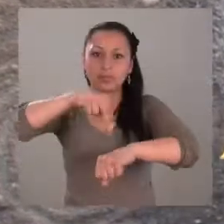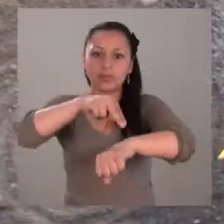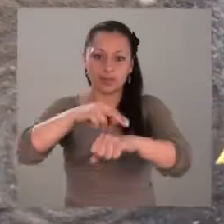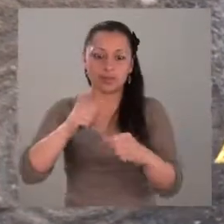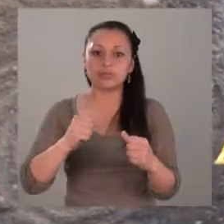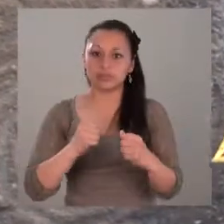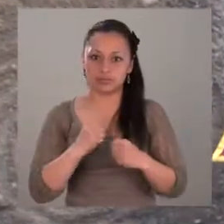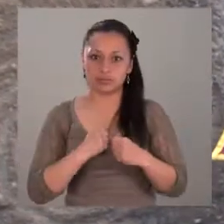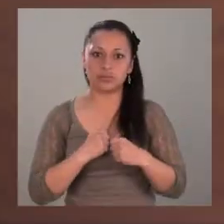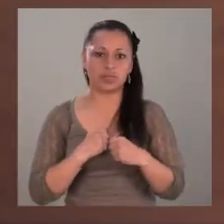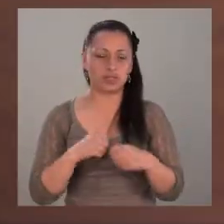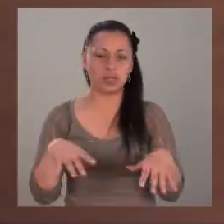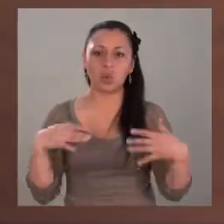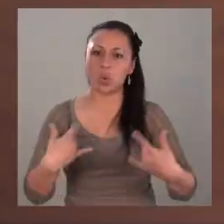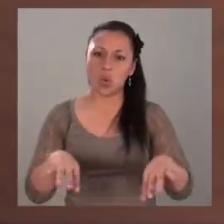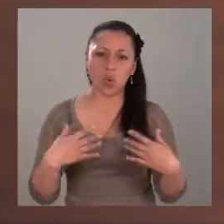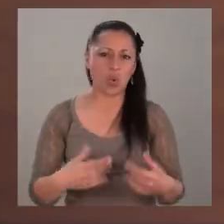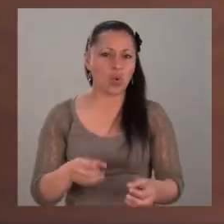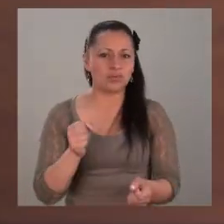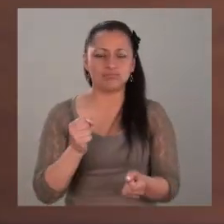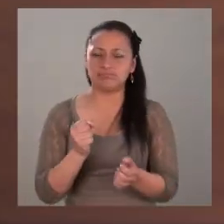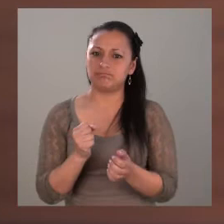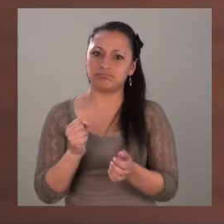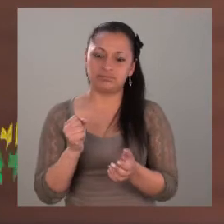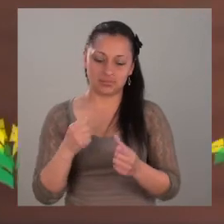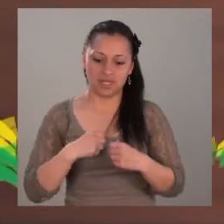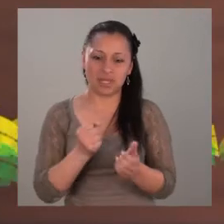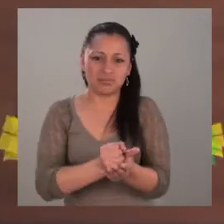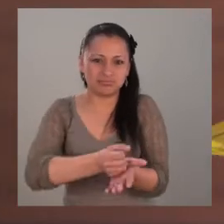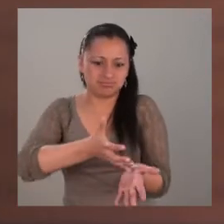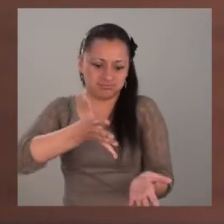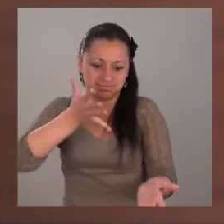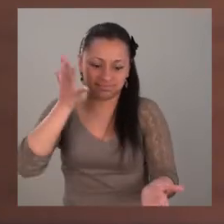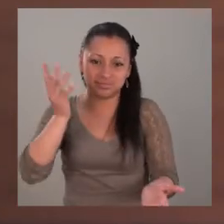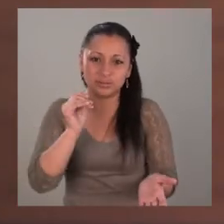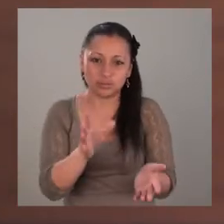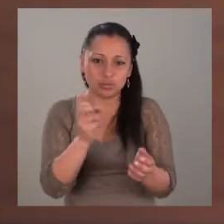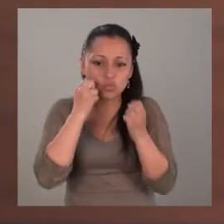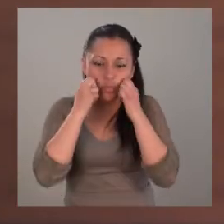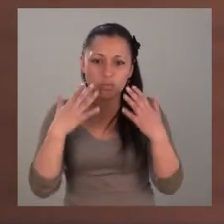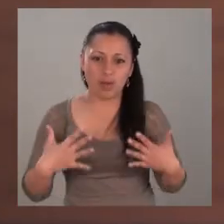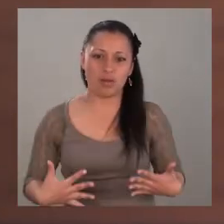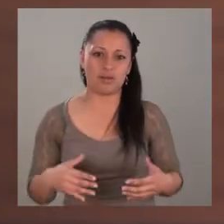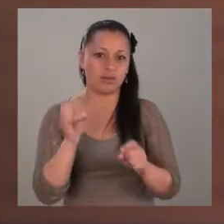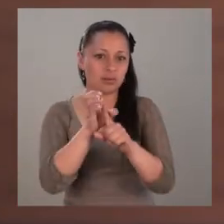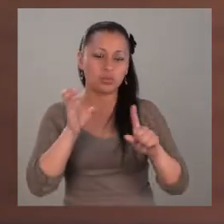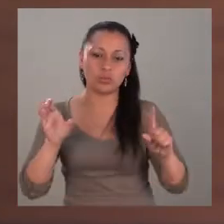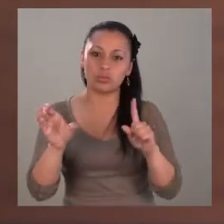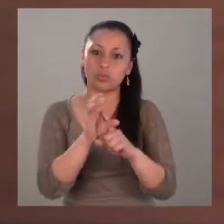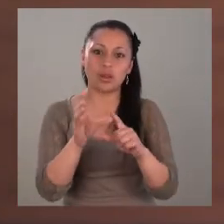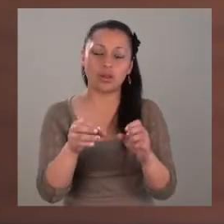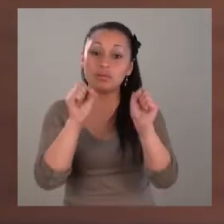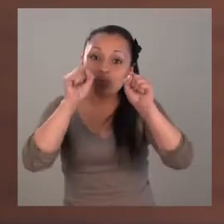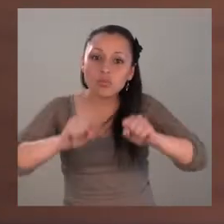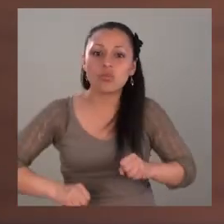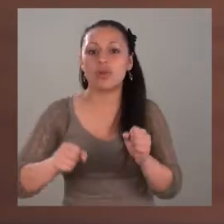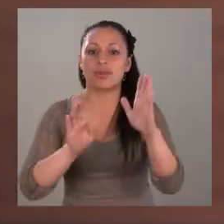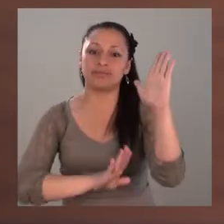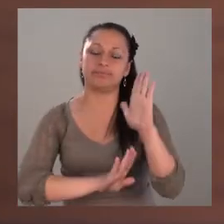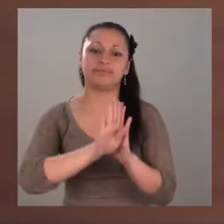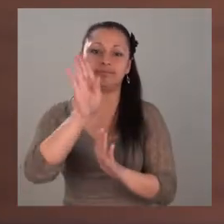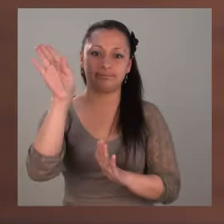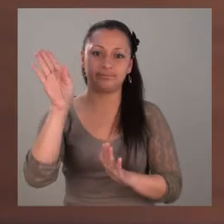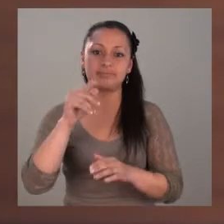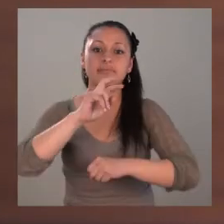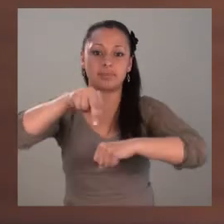Nariño posee una enorme riqueza material, humana y cultural que posibilita ese